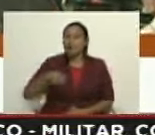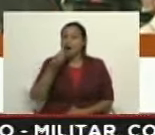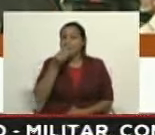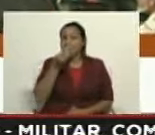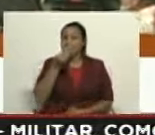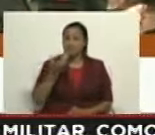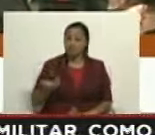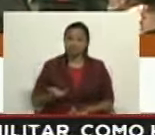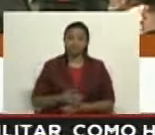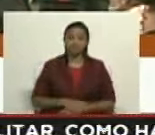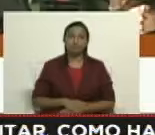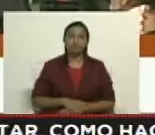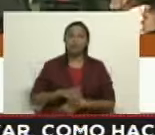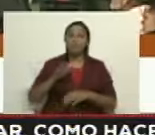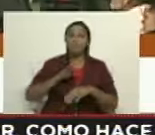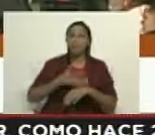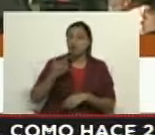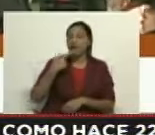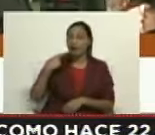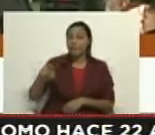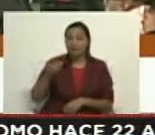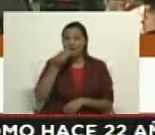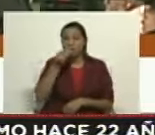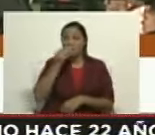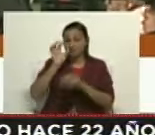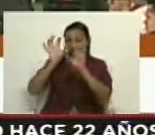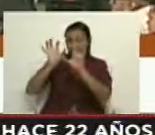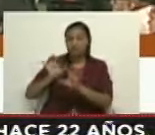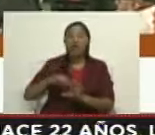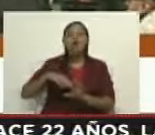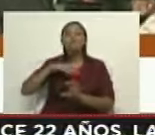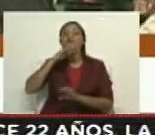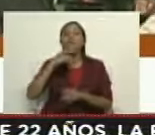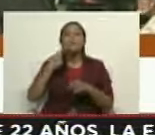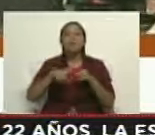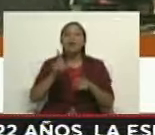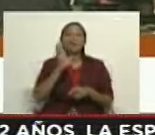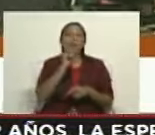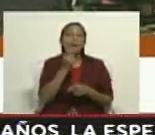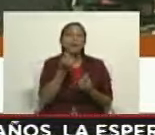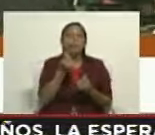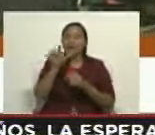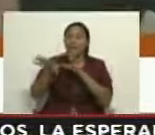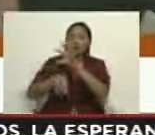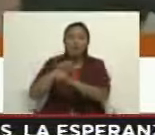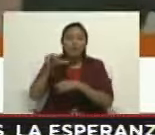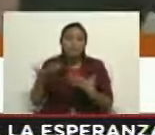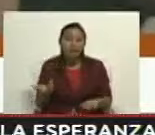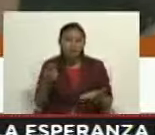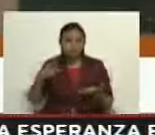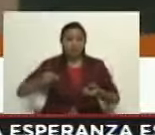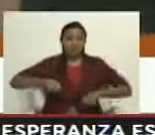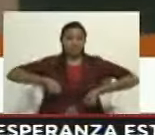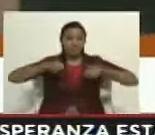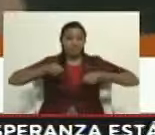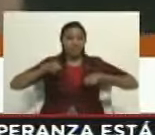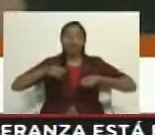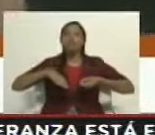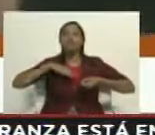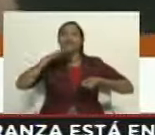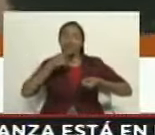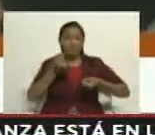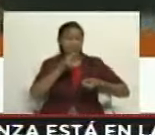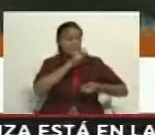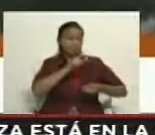Porque había alimentos, pero no había con qué comprarlo. Los supermercados estaban full de comida, pero el pueblo no tenía con